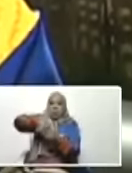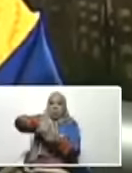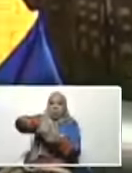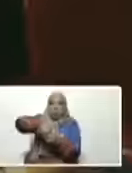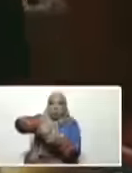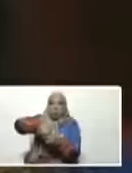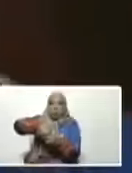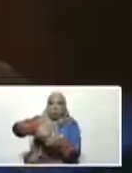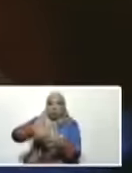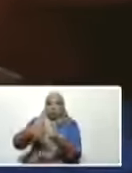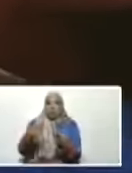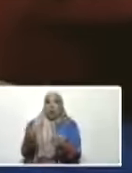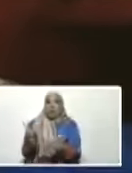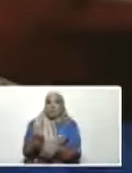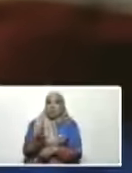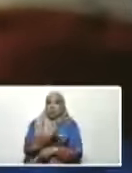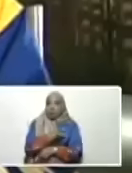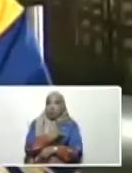este crudo, venezolano.